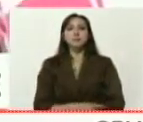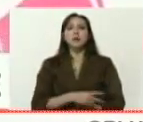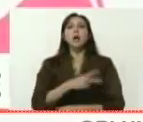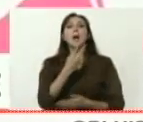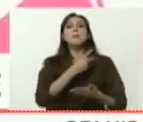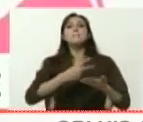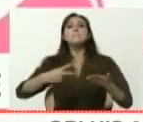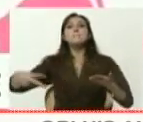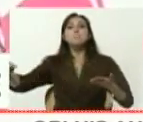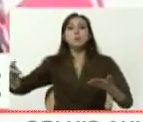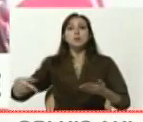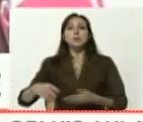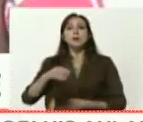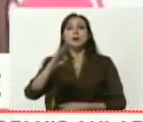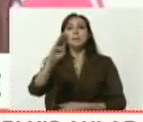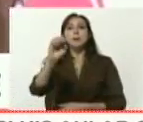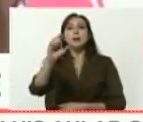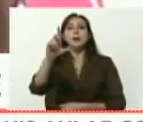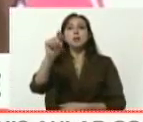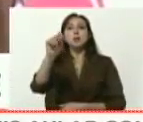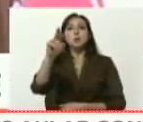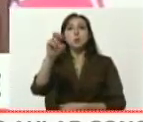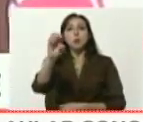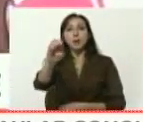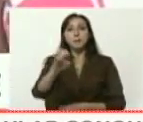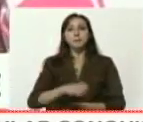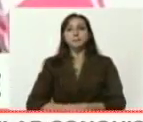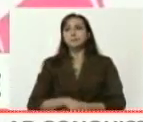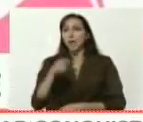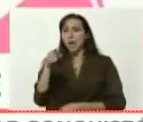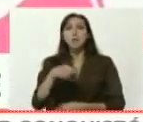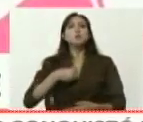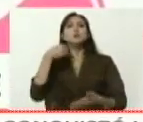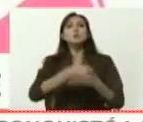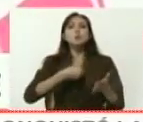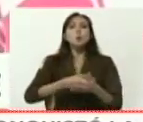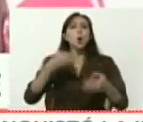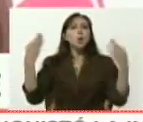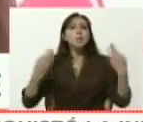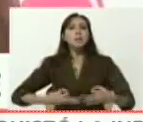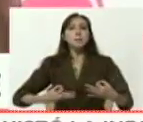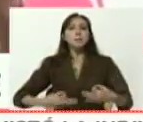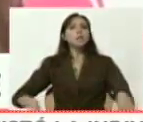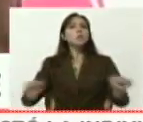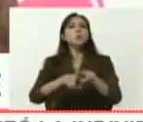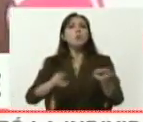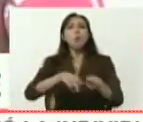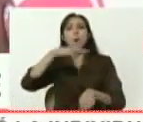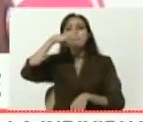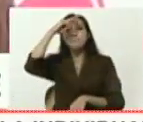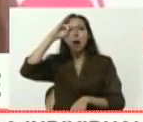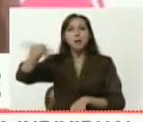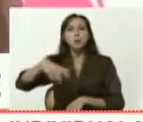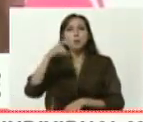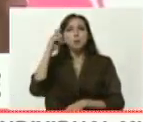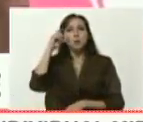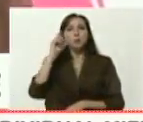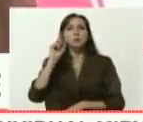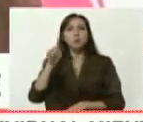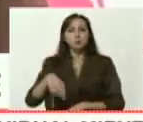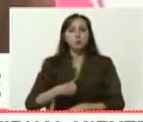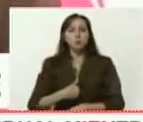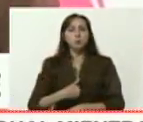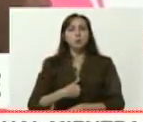Bertolt Brecht, luchador de siempre y por siempre, al igual que su padre. Aprovecho